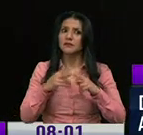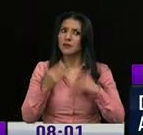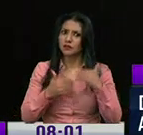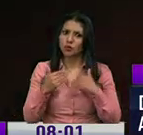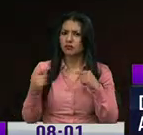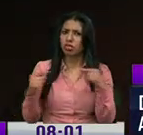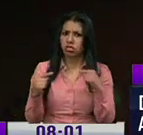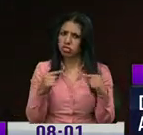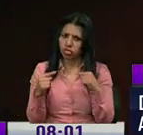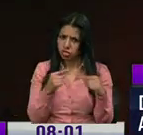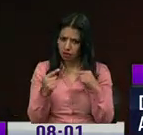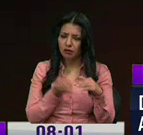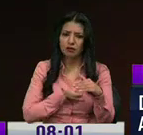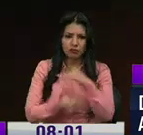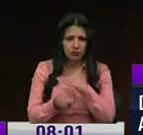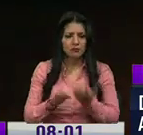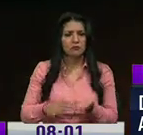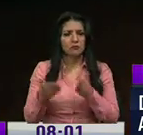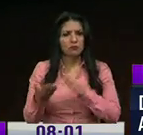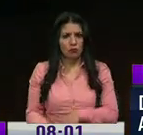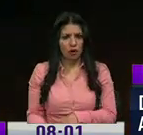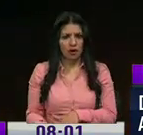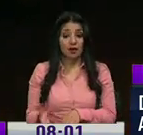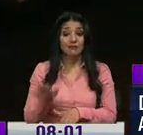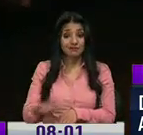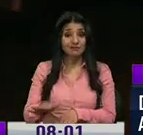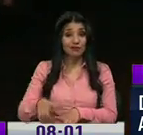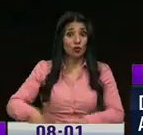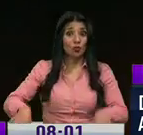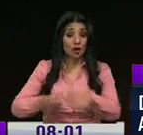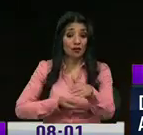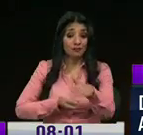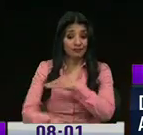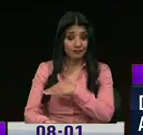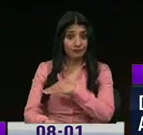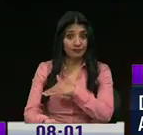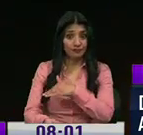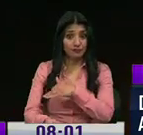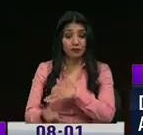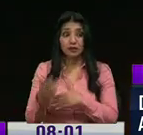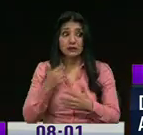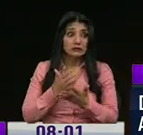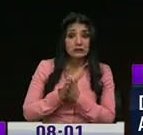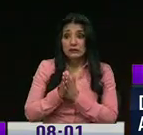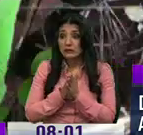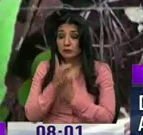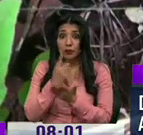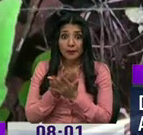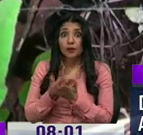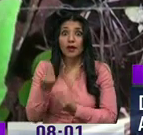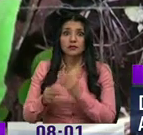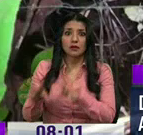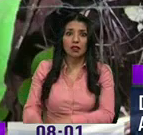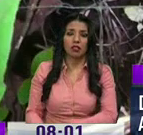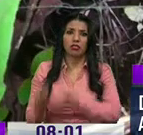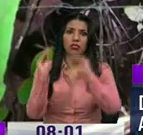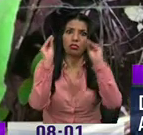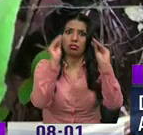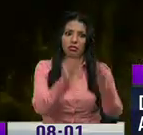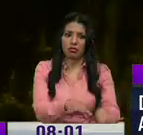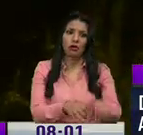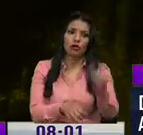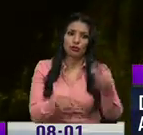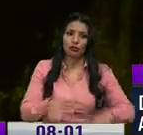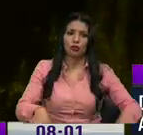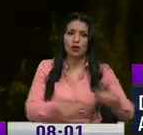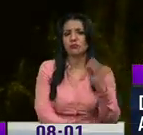una riña. Entre las hipótesis, que el joven fue asesinado en un lugar y, para deshacerse de las evidencias, el sospechoso le prendió fuego